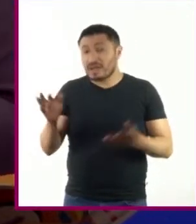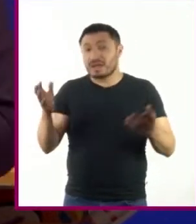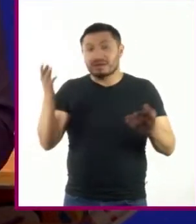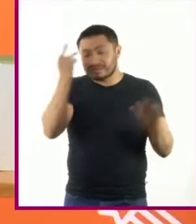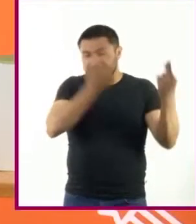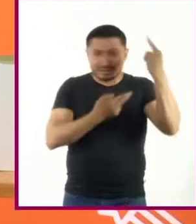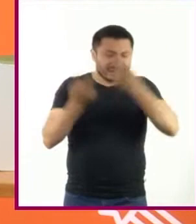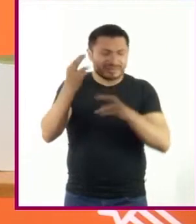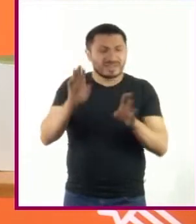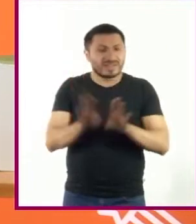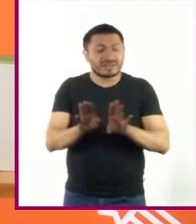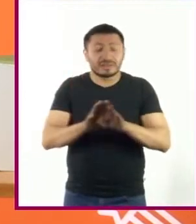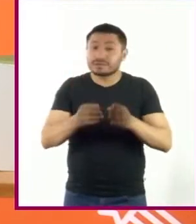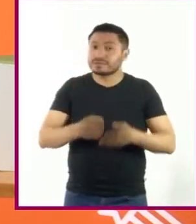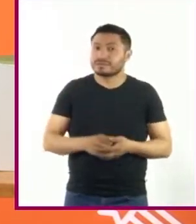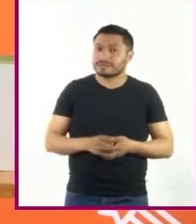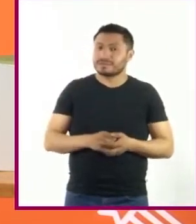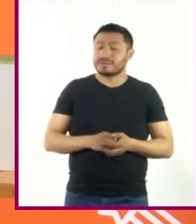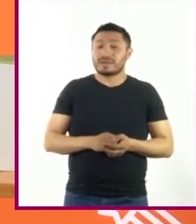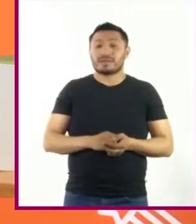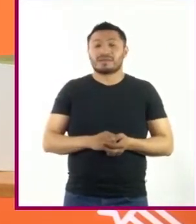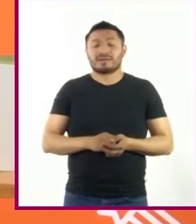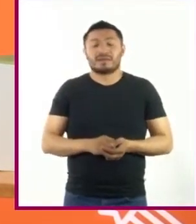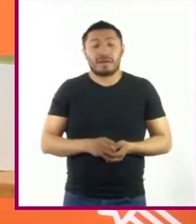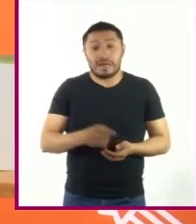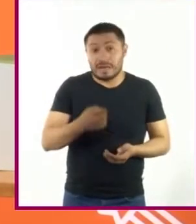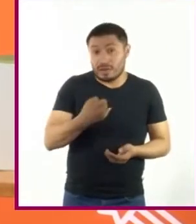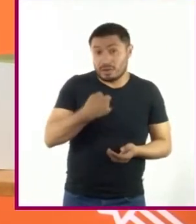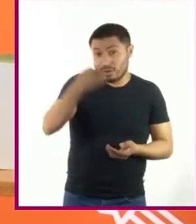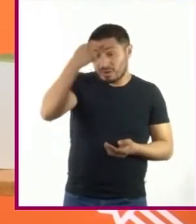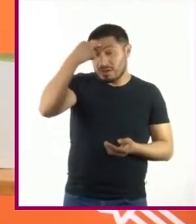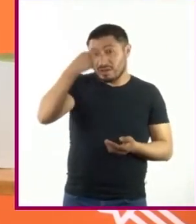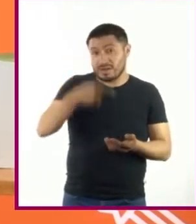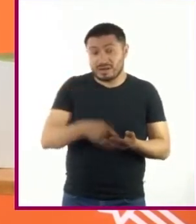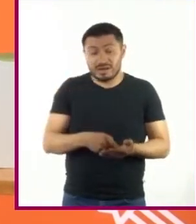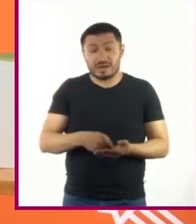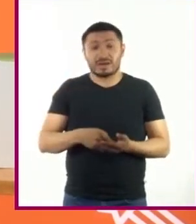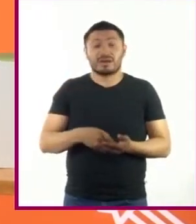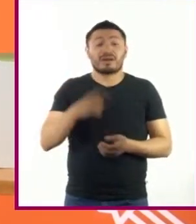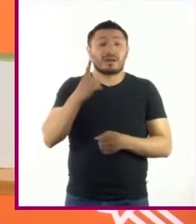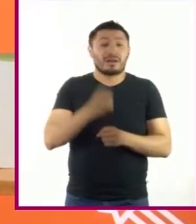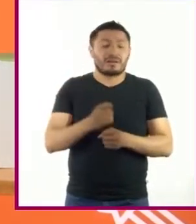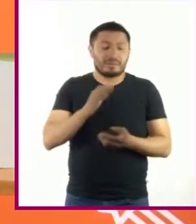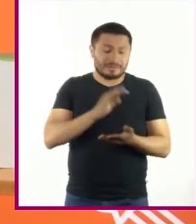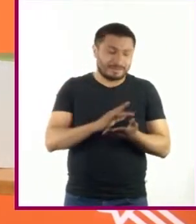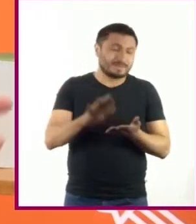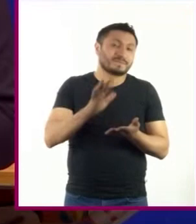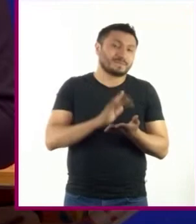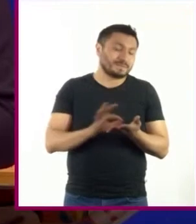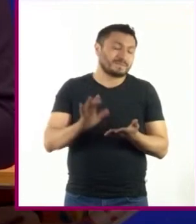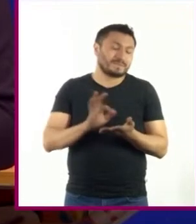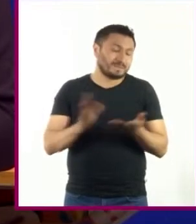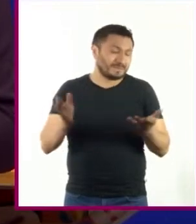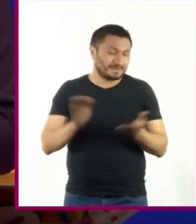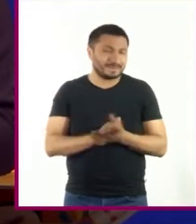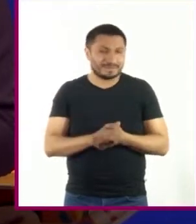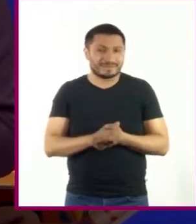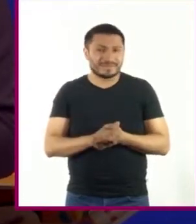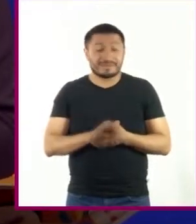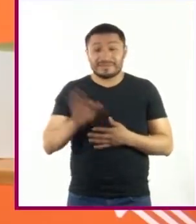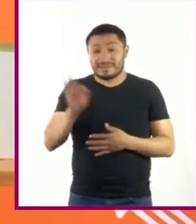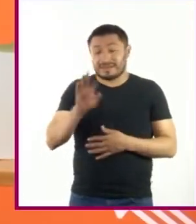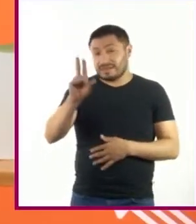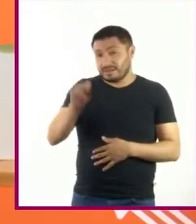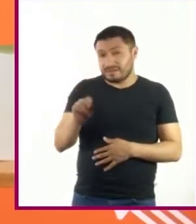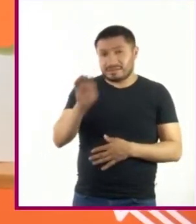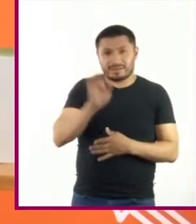revisarlo? Bueno, me parece que lo primero tendría que ser leerlo, profesora. De otra forma,